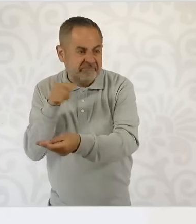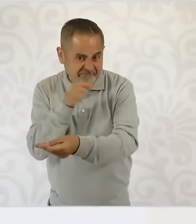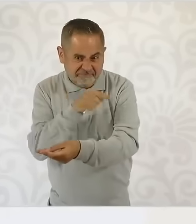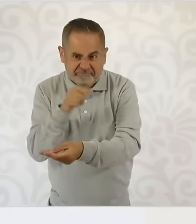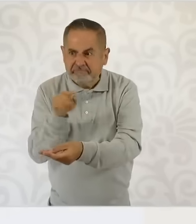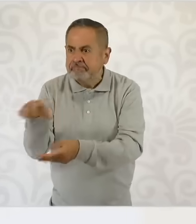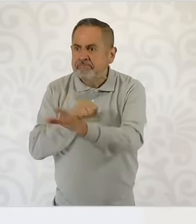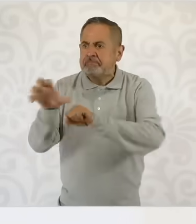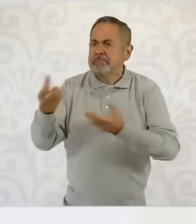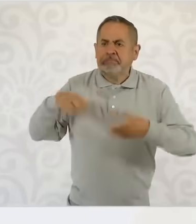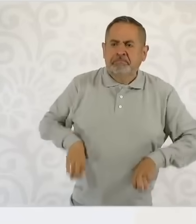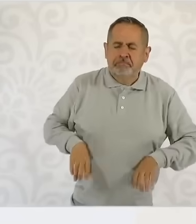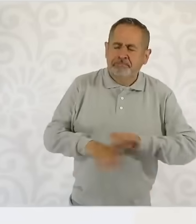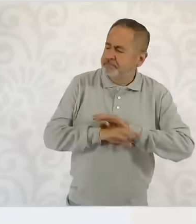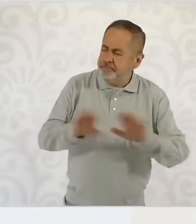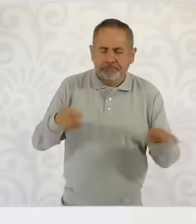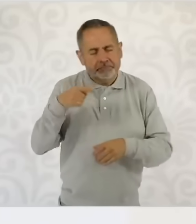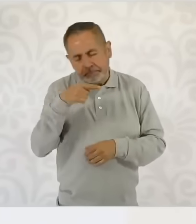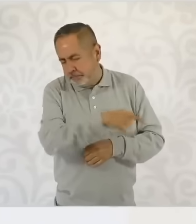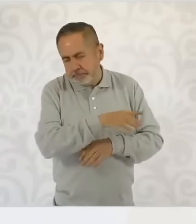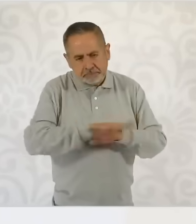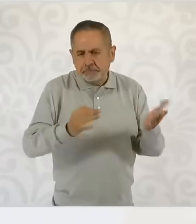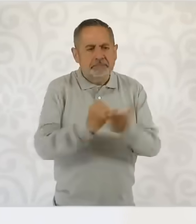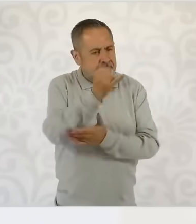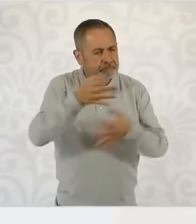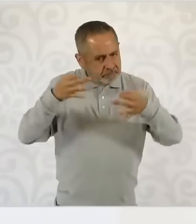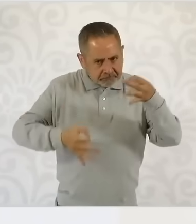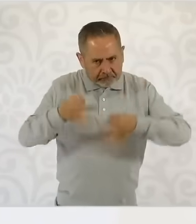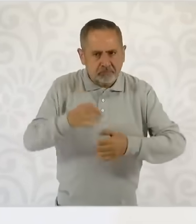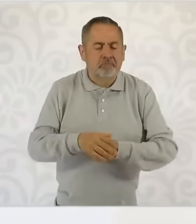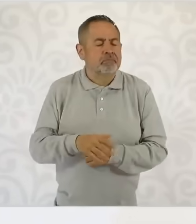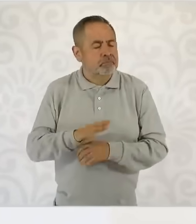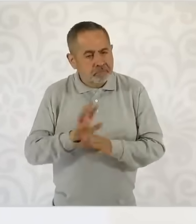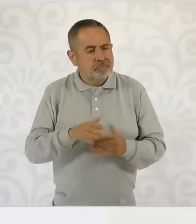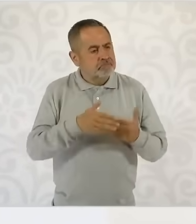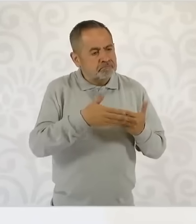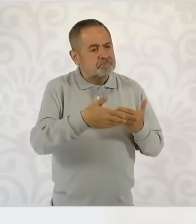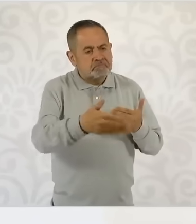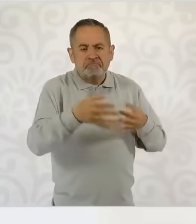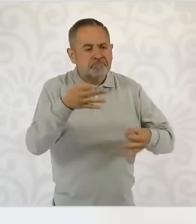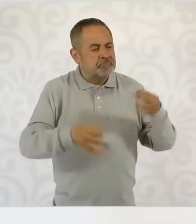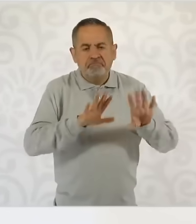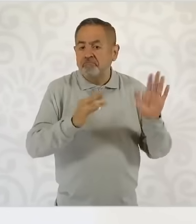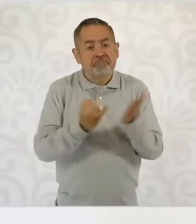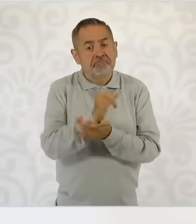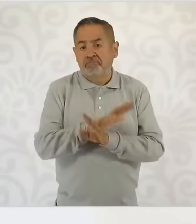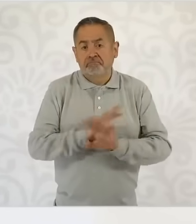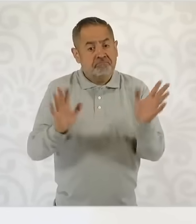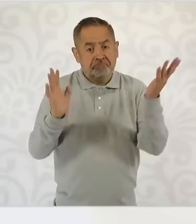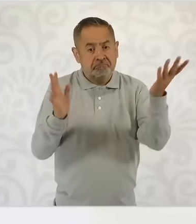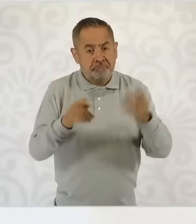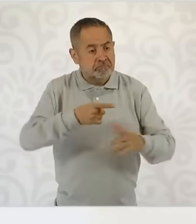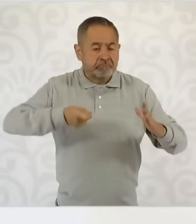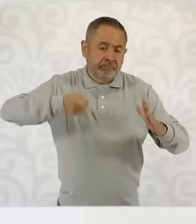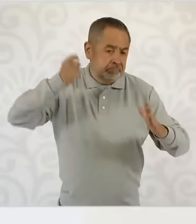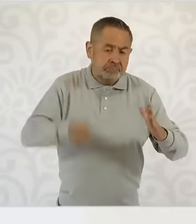Entonces, es muy importante. Y aun cuando siga el procedimiento, es un